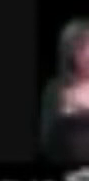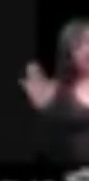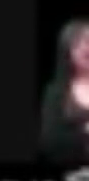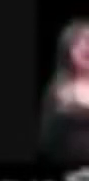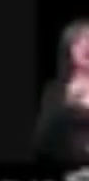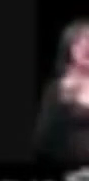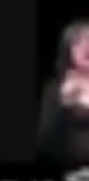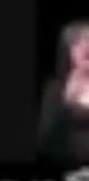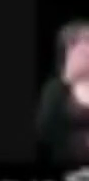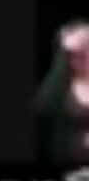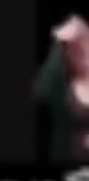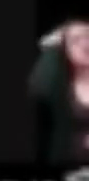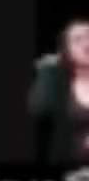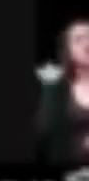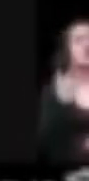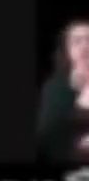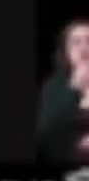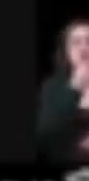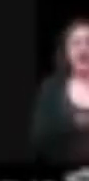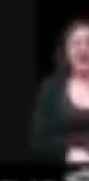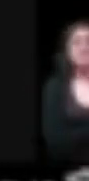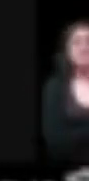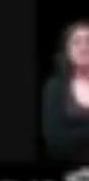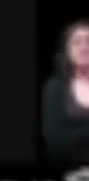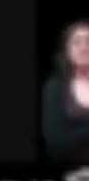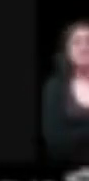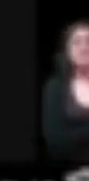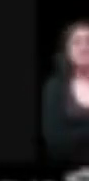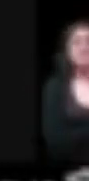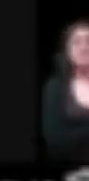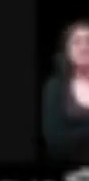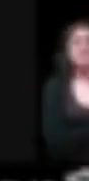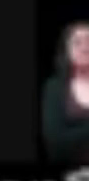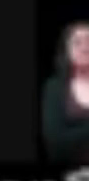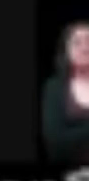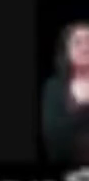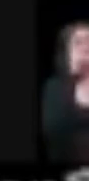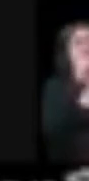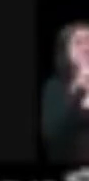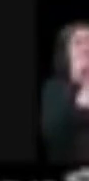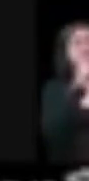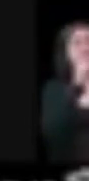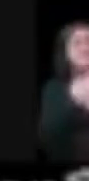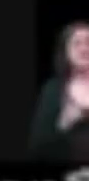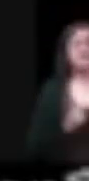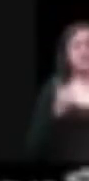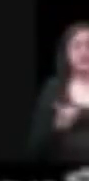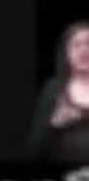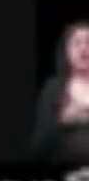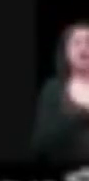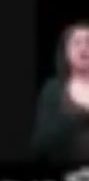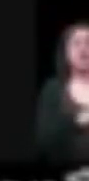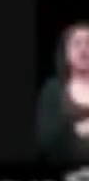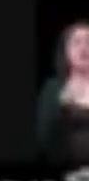una adopción por mandato de ley, siempre se debe privilegiar el derecho superior del